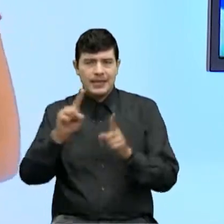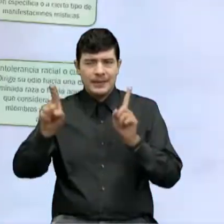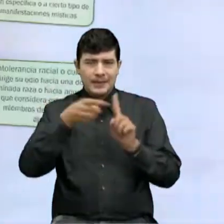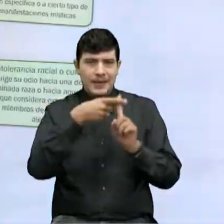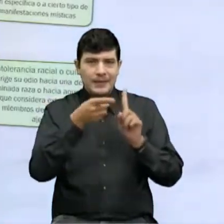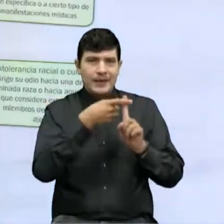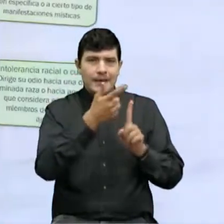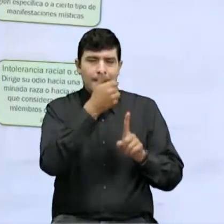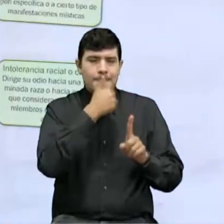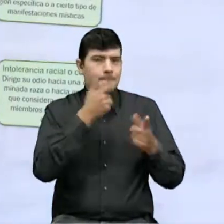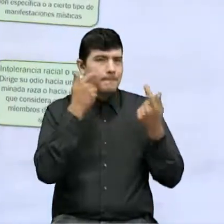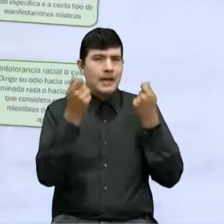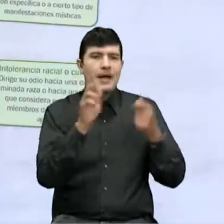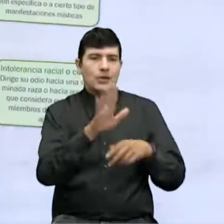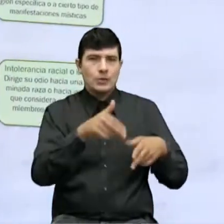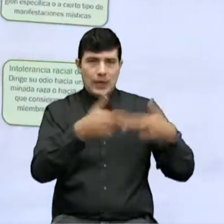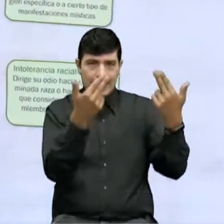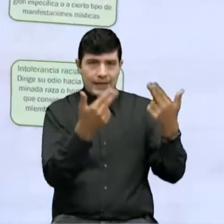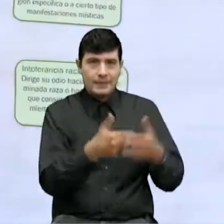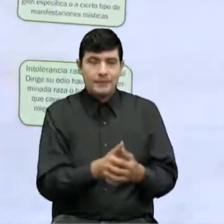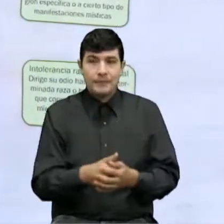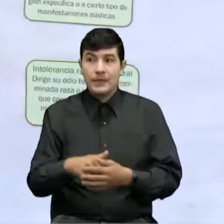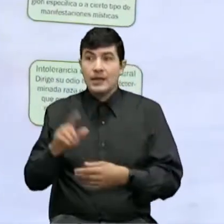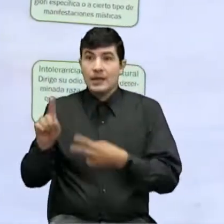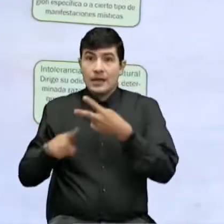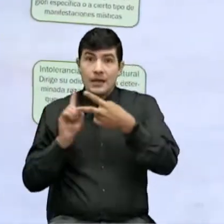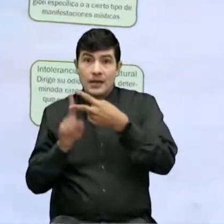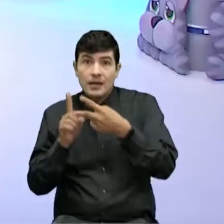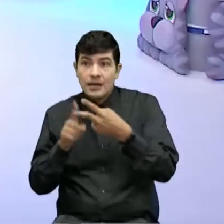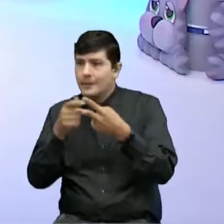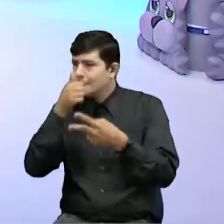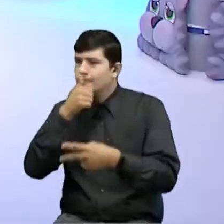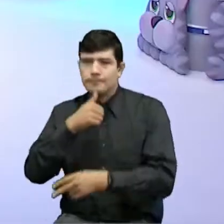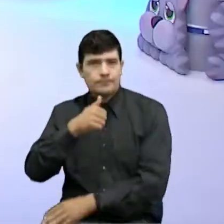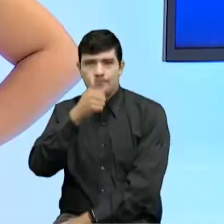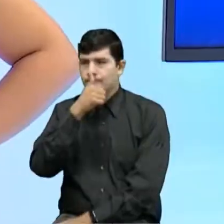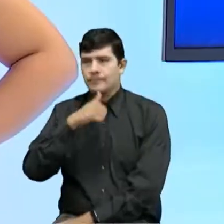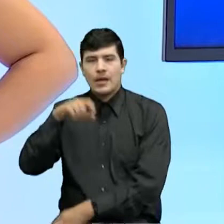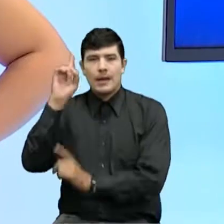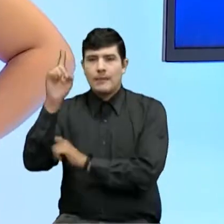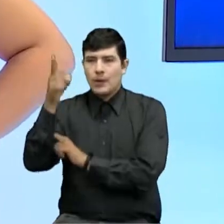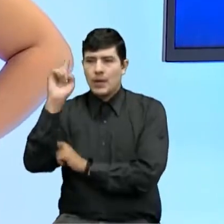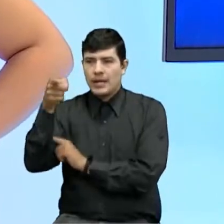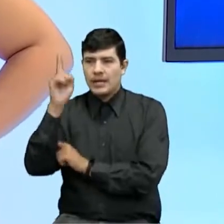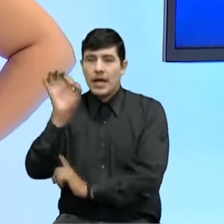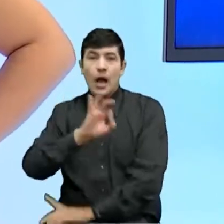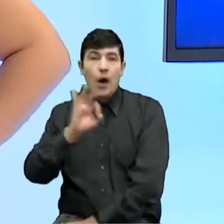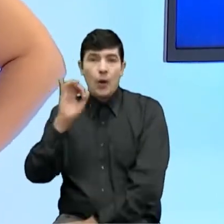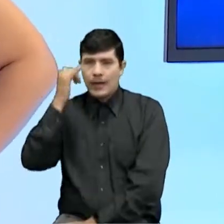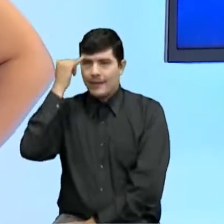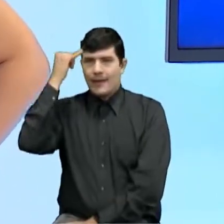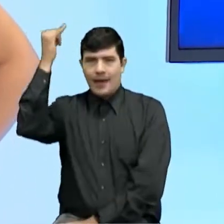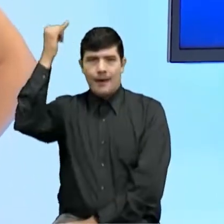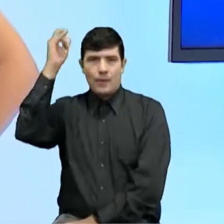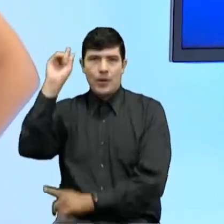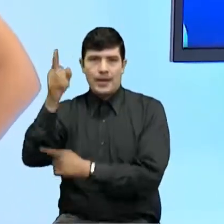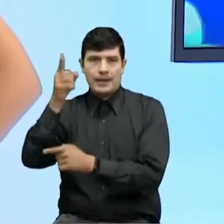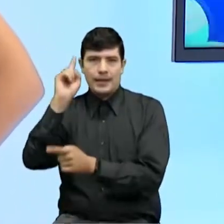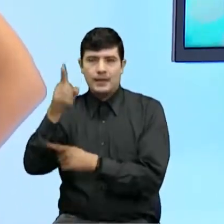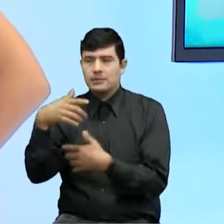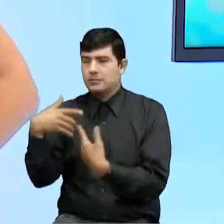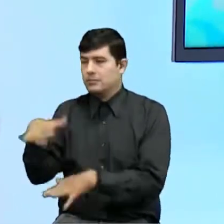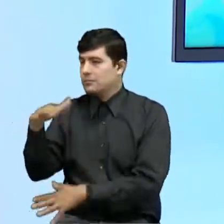el de género. El segundo. La intolerancia política o ideológica. Mire, esto cuando vienen las elecciones es